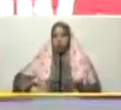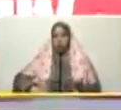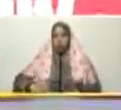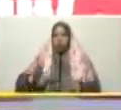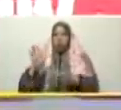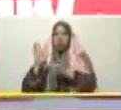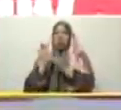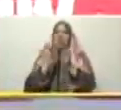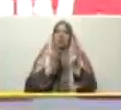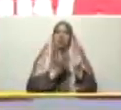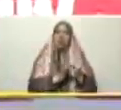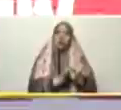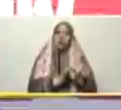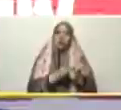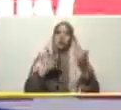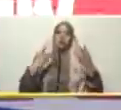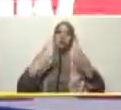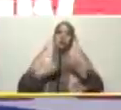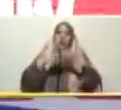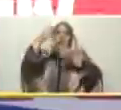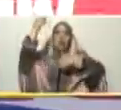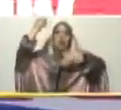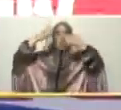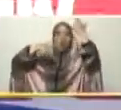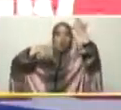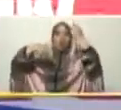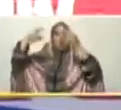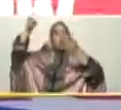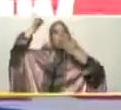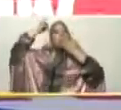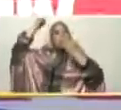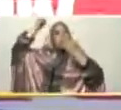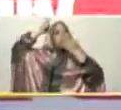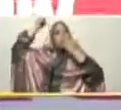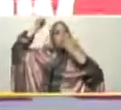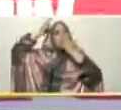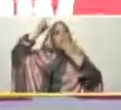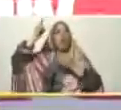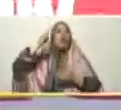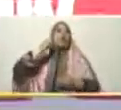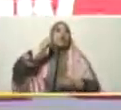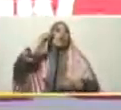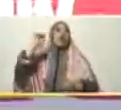comandante hugo chávez de guaicaipuro del negro primero